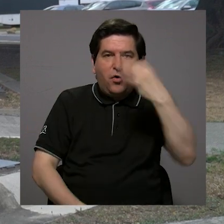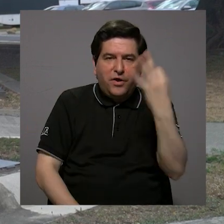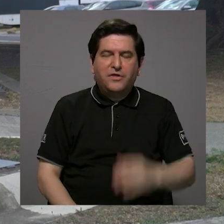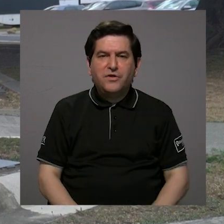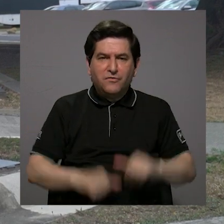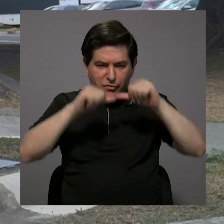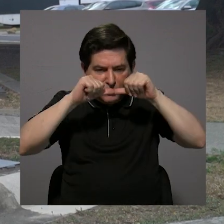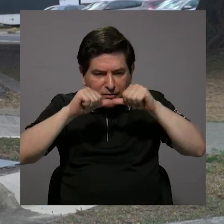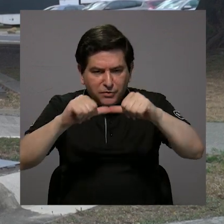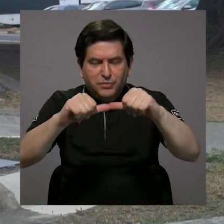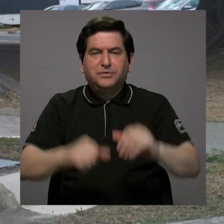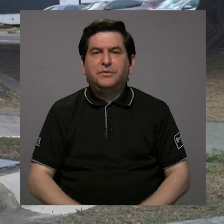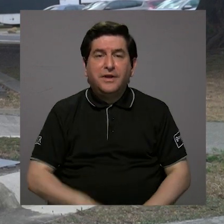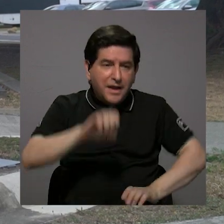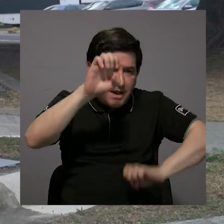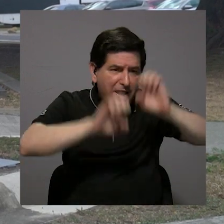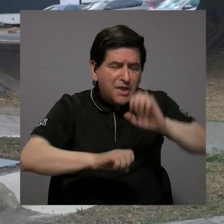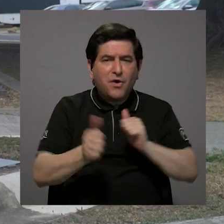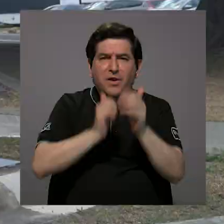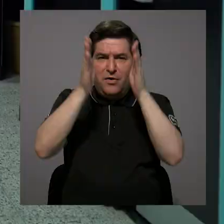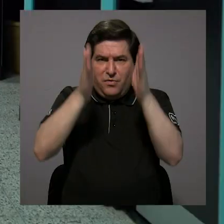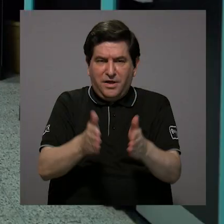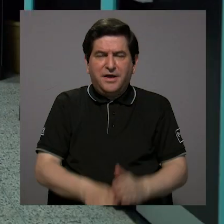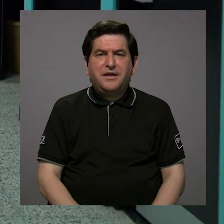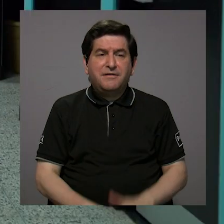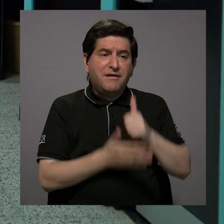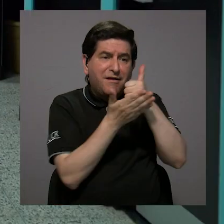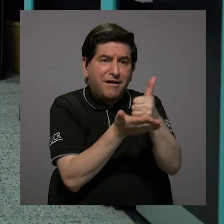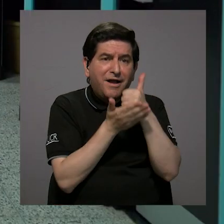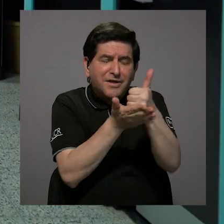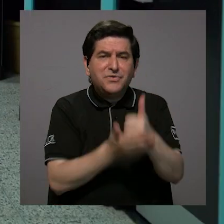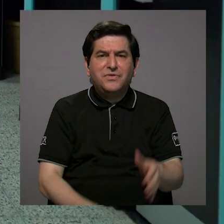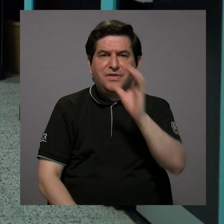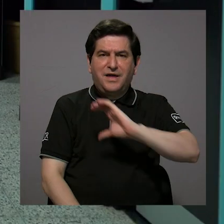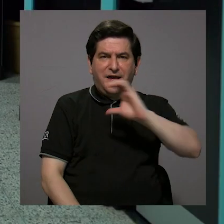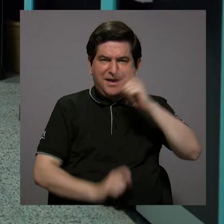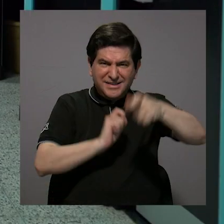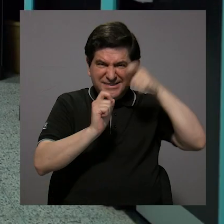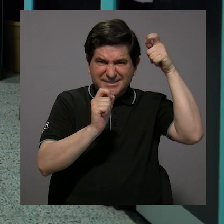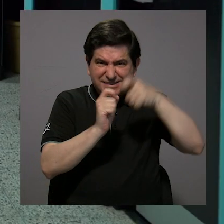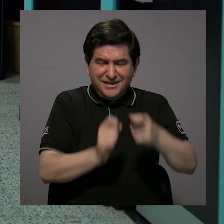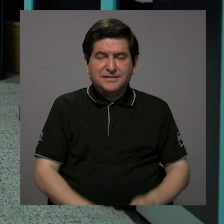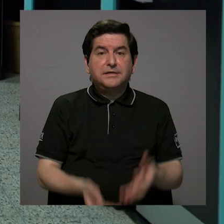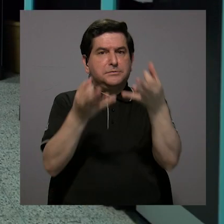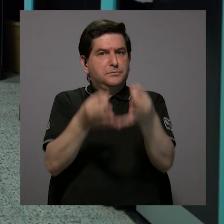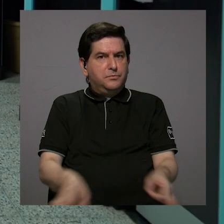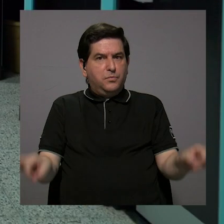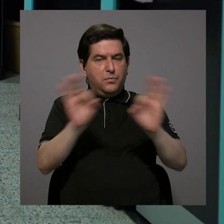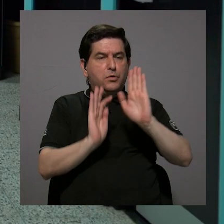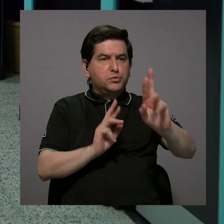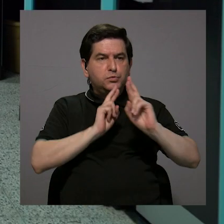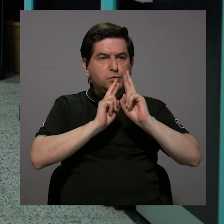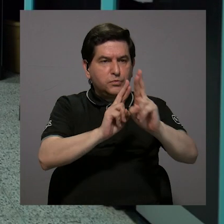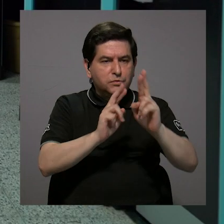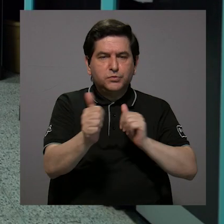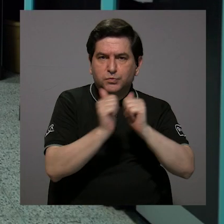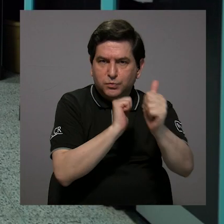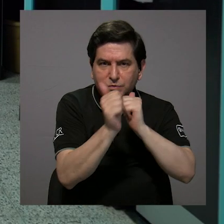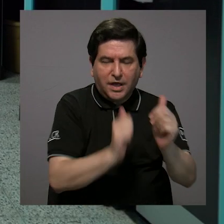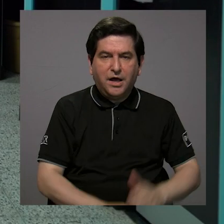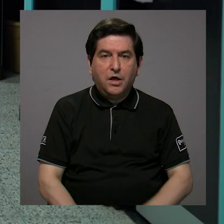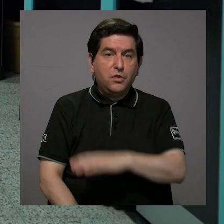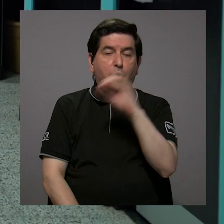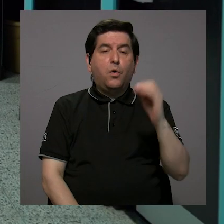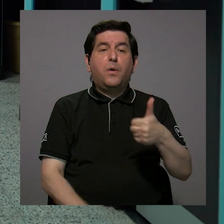una manera más sistemática, evaluar atletas, ayudarles en aspectos específicos relevantes a su rendimiento